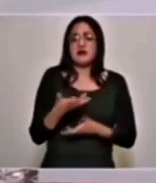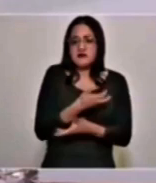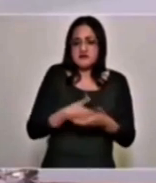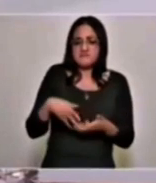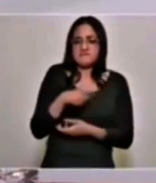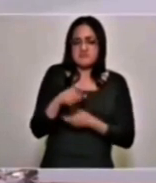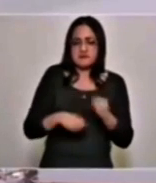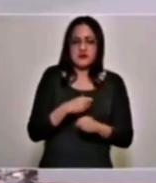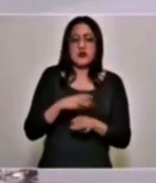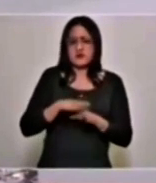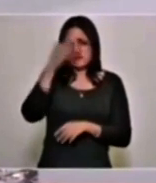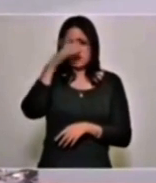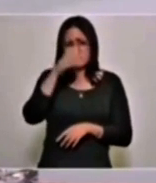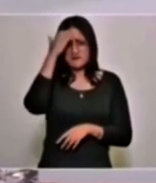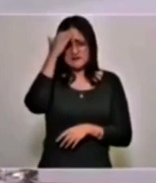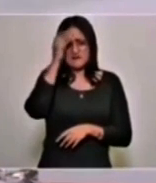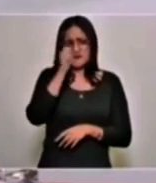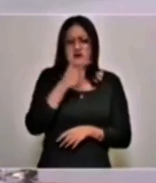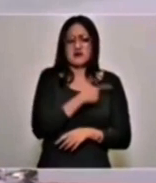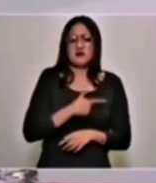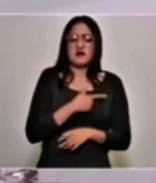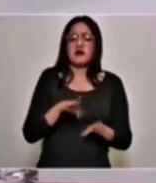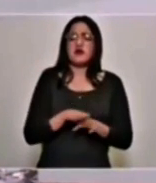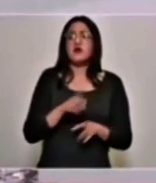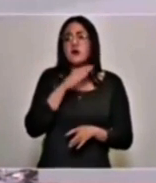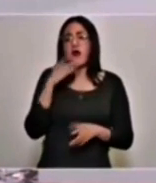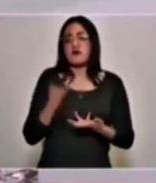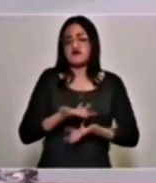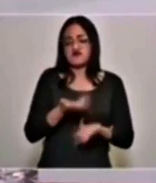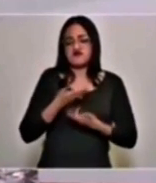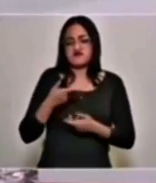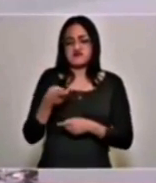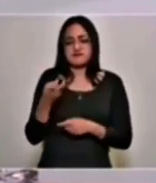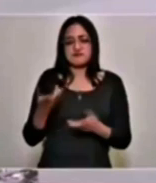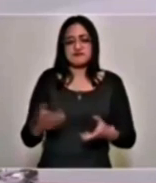años, ustedes los conocen, les gustaba la barbacoa y el mole.